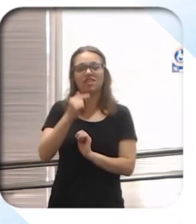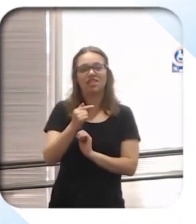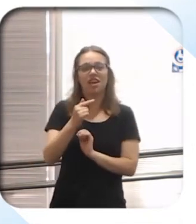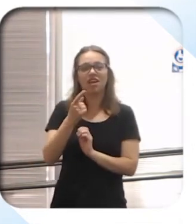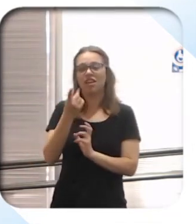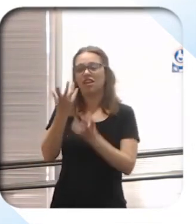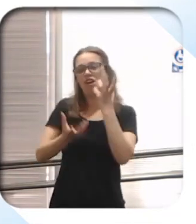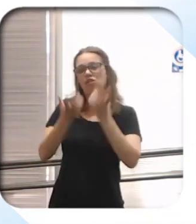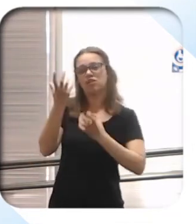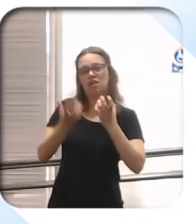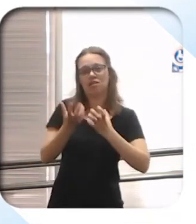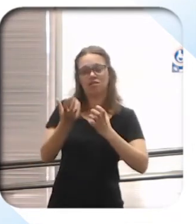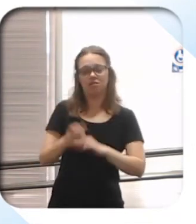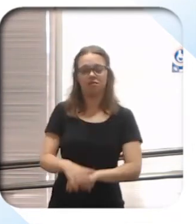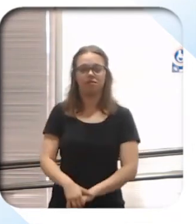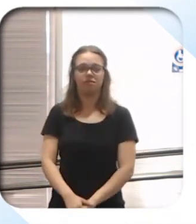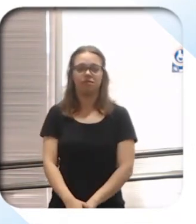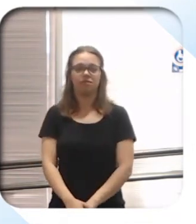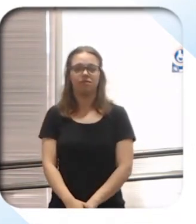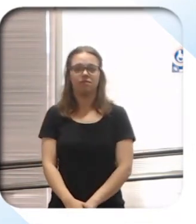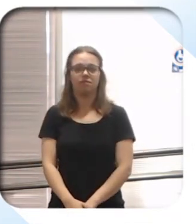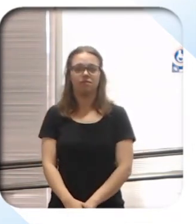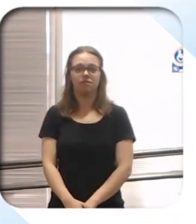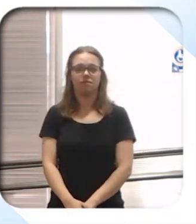que cocinar.